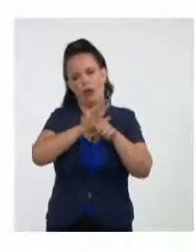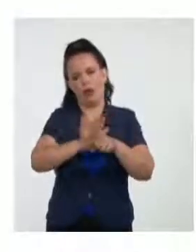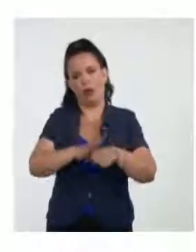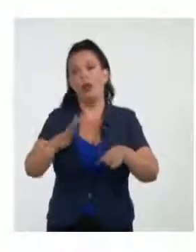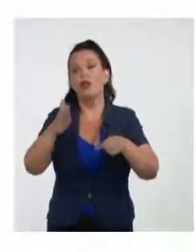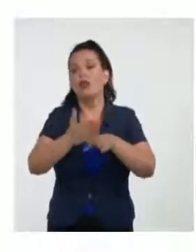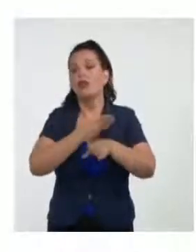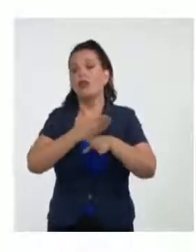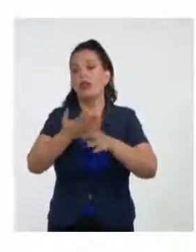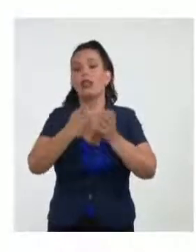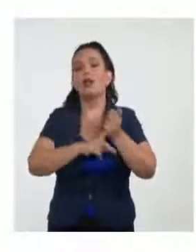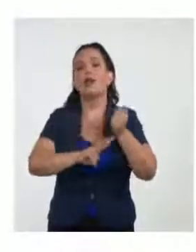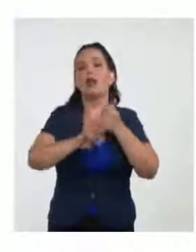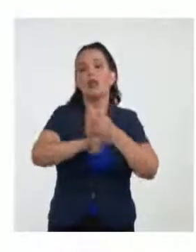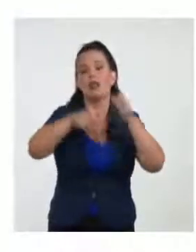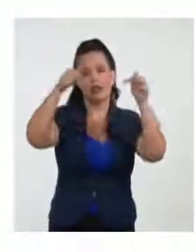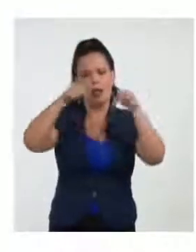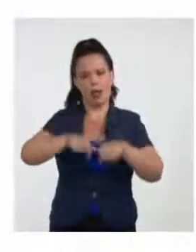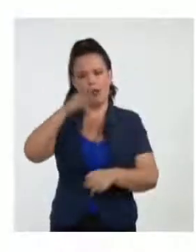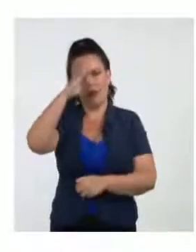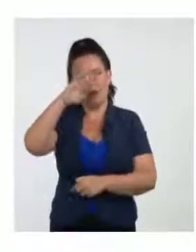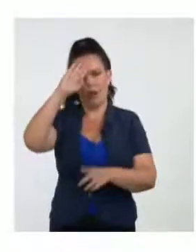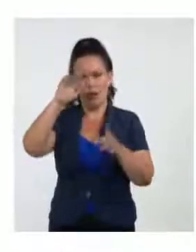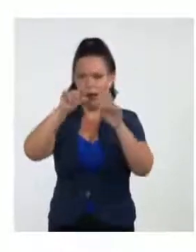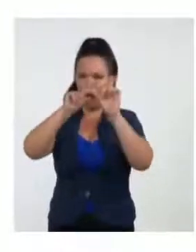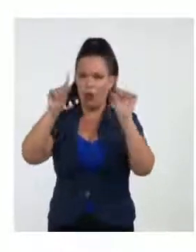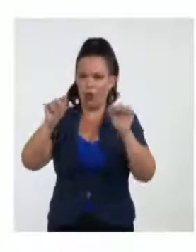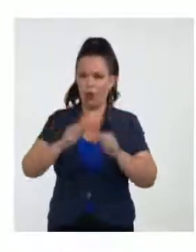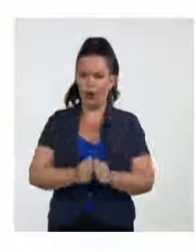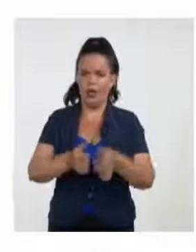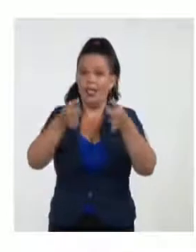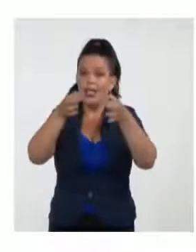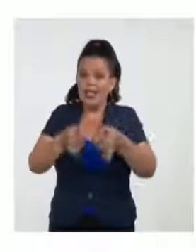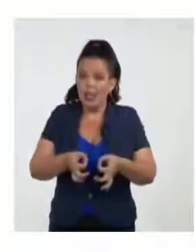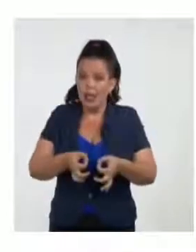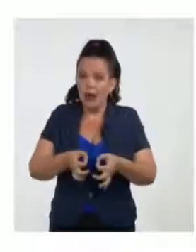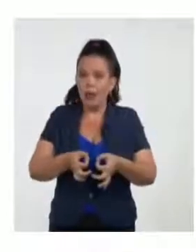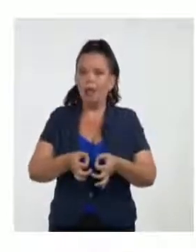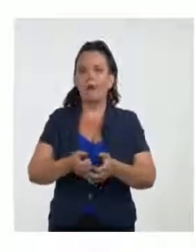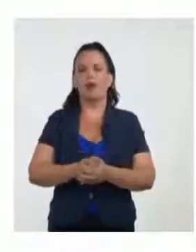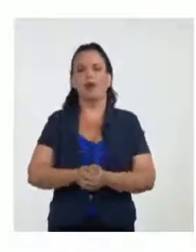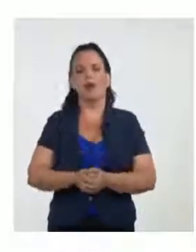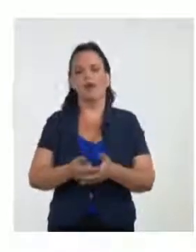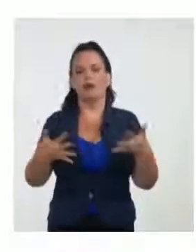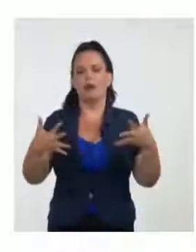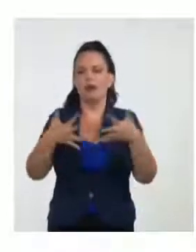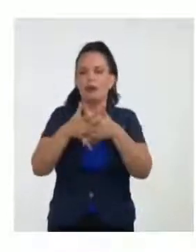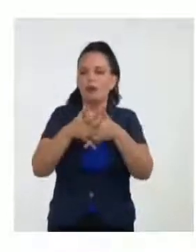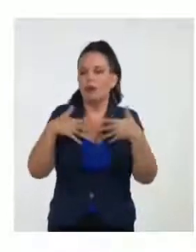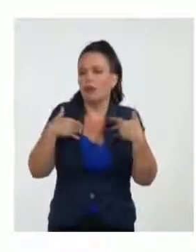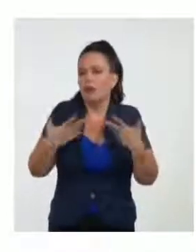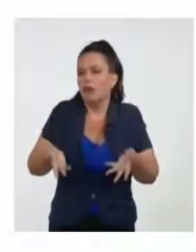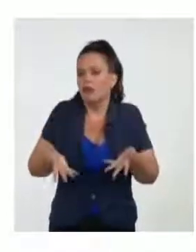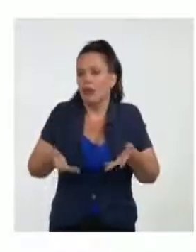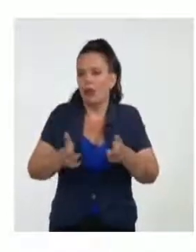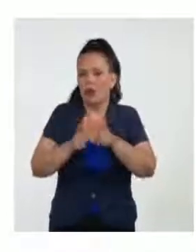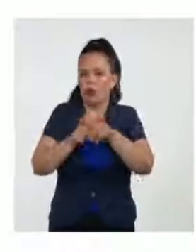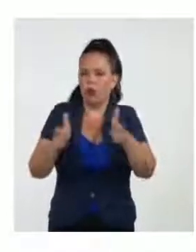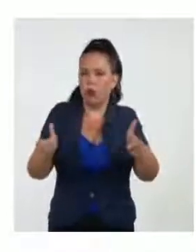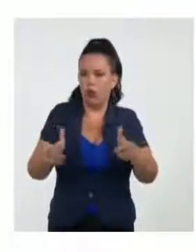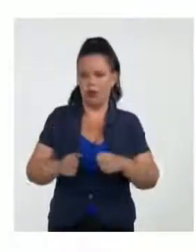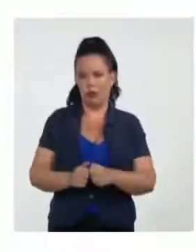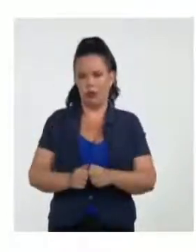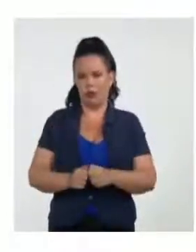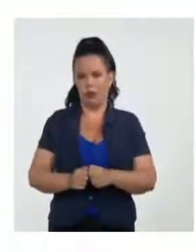provincias de nuestro país y que siempre se asocia con los incrementos elevados. Si lo evaluamos por semana, es igual